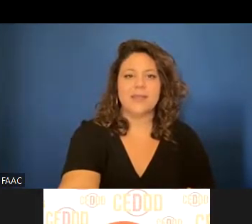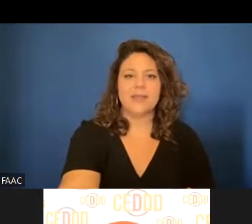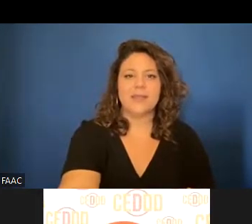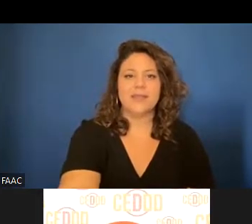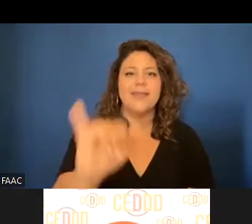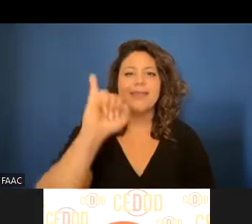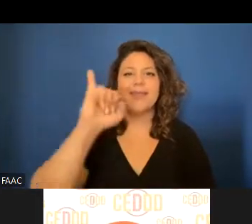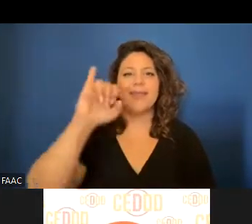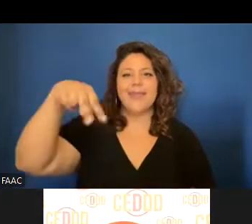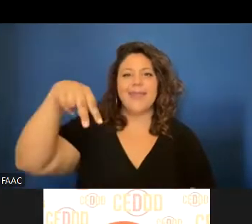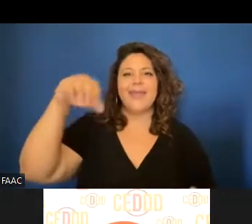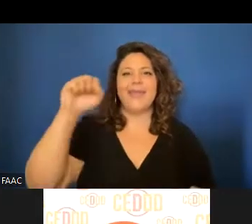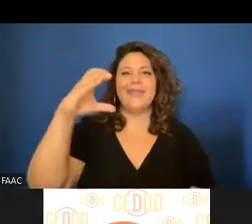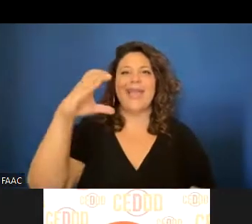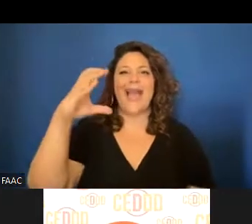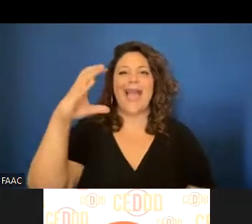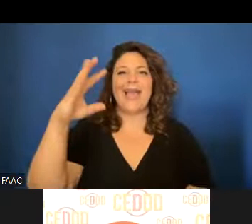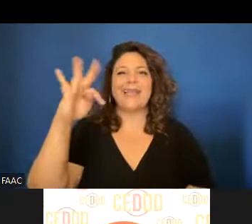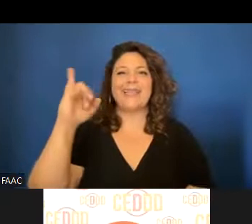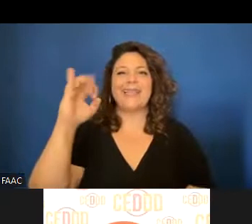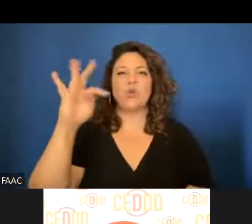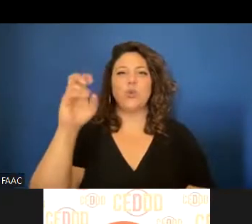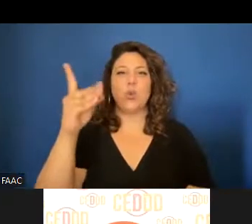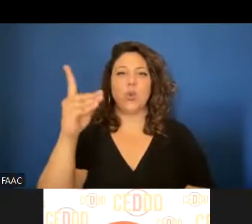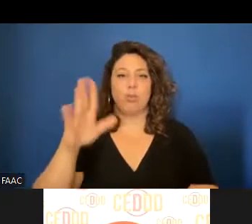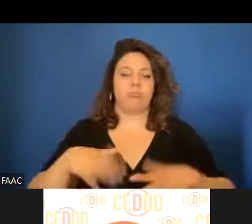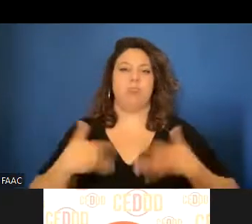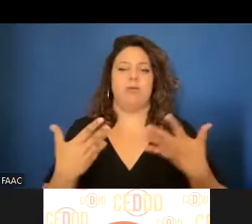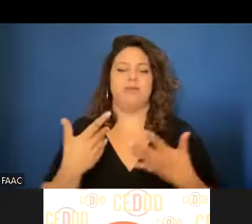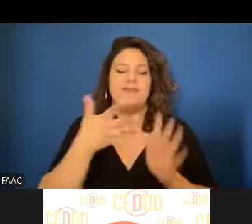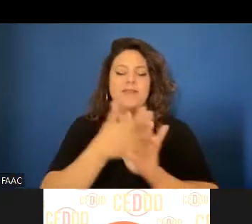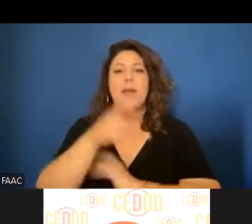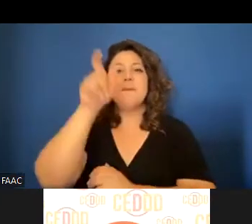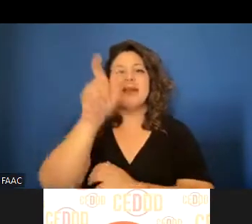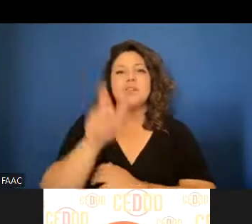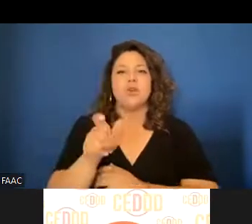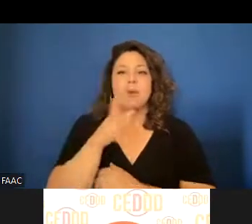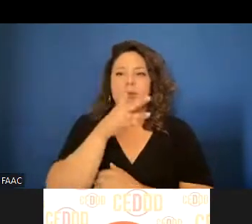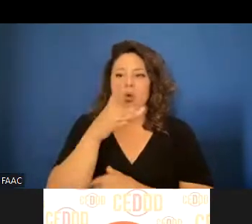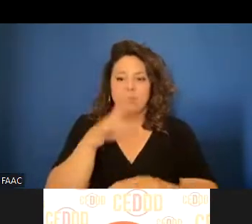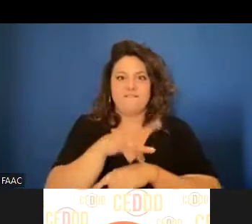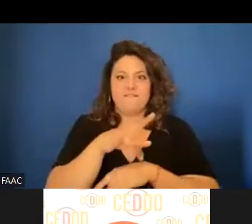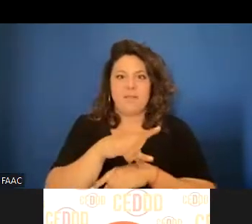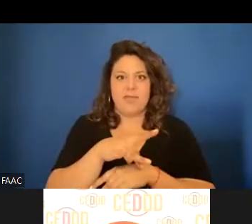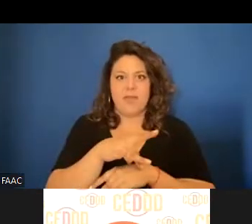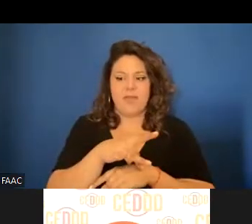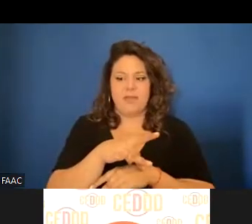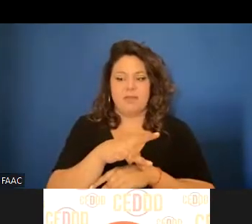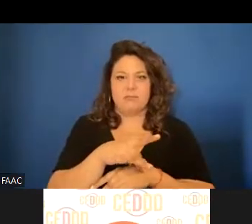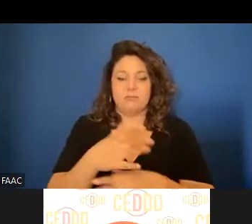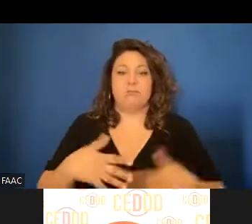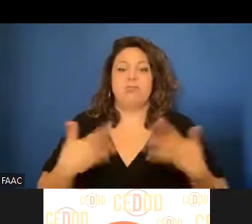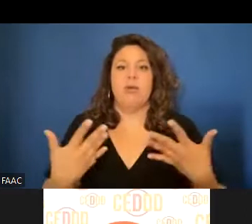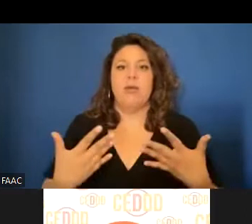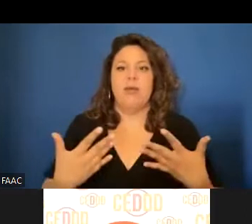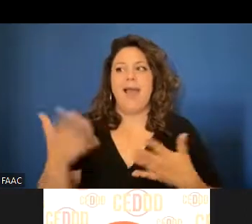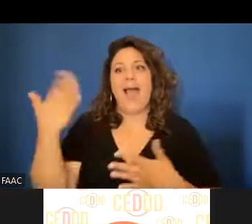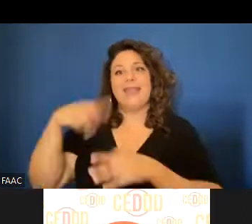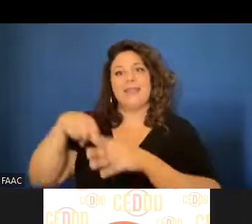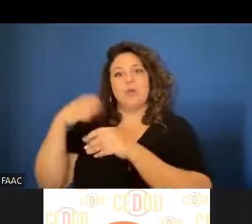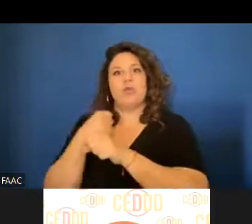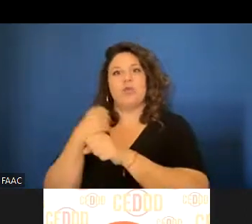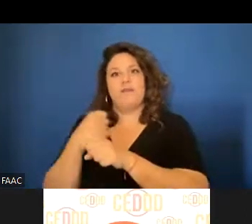pues, que se le declara una incapacidad en el ámbito laboral. Vale. Vamos a ver, aquí hubo un antes y un después